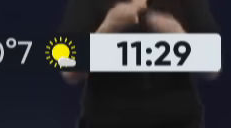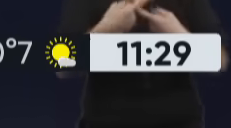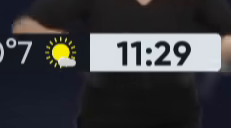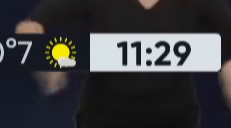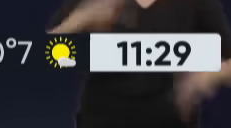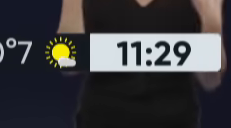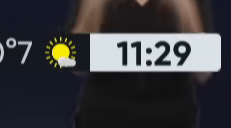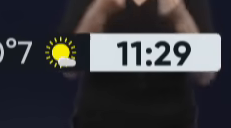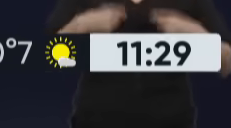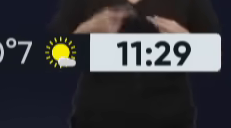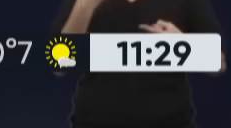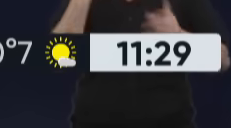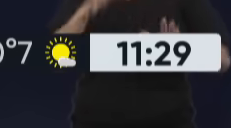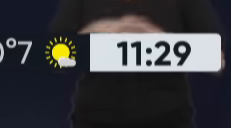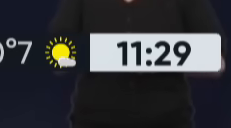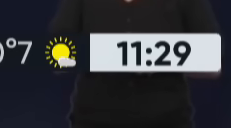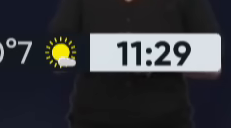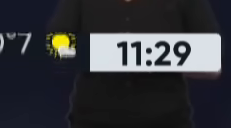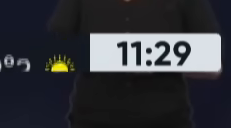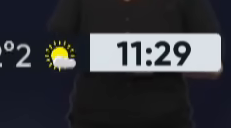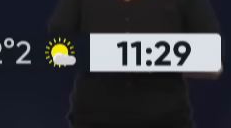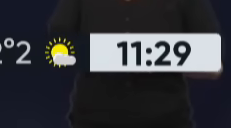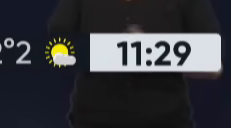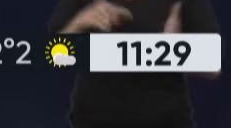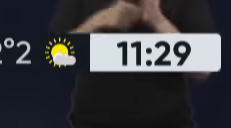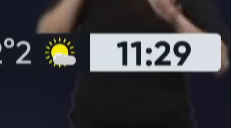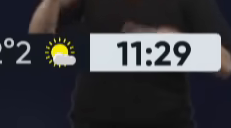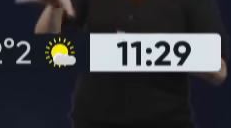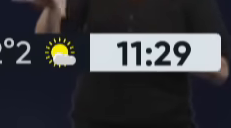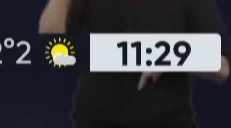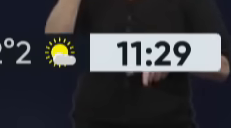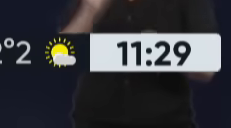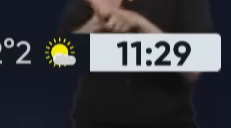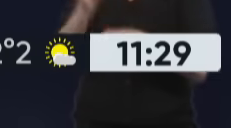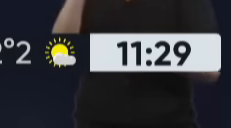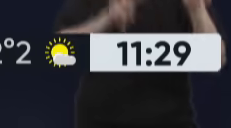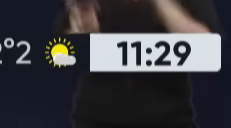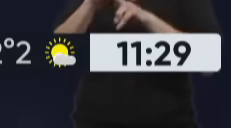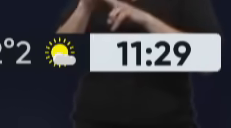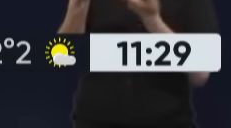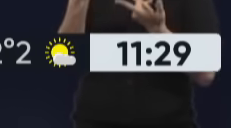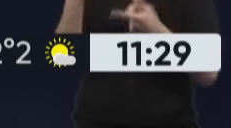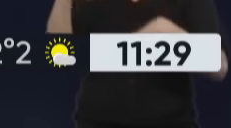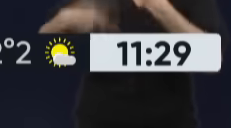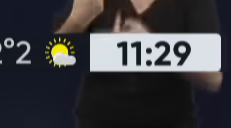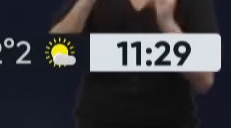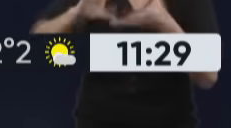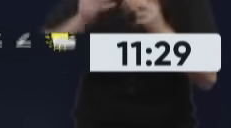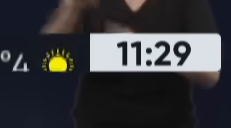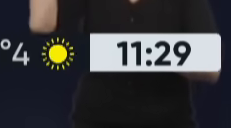gobernador bonaerense pretende mantener el régimen persecutorio porque le sirve para despilfarrar los recursos de los